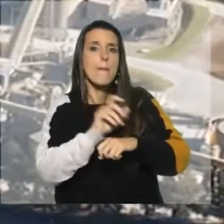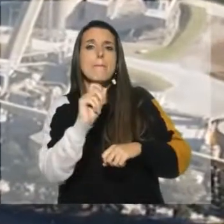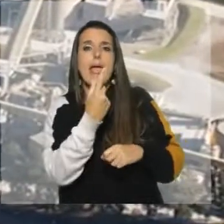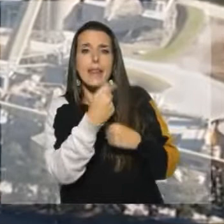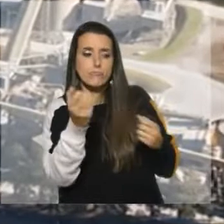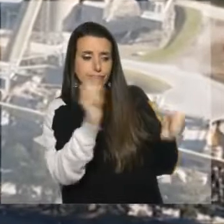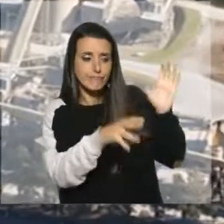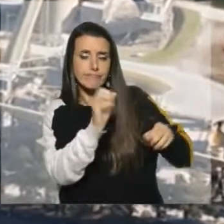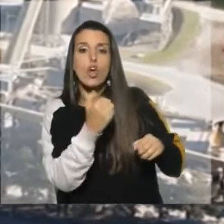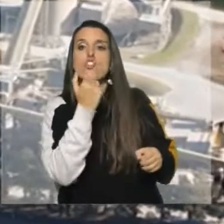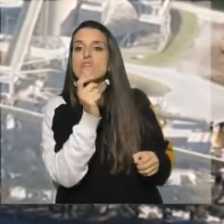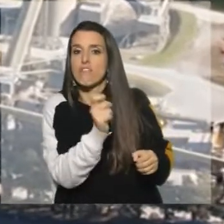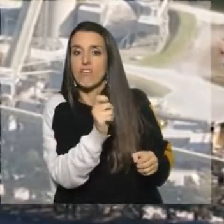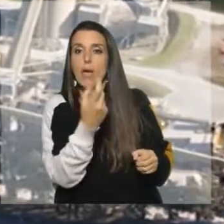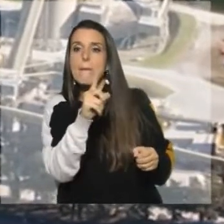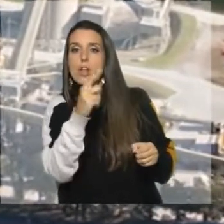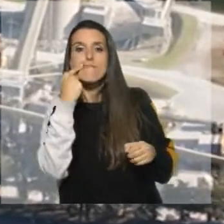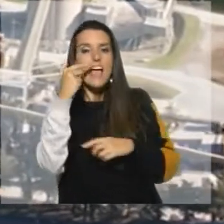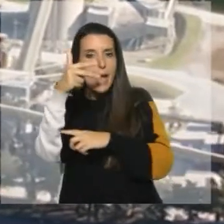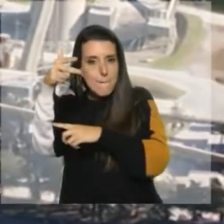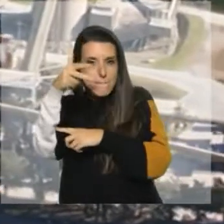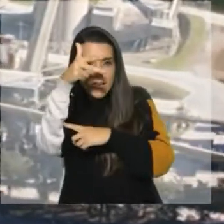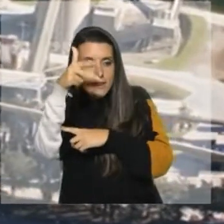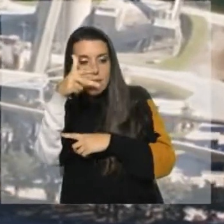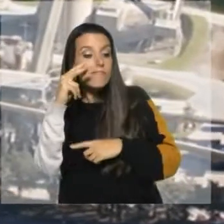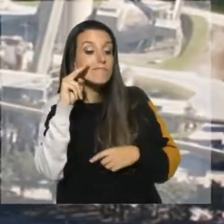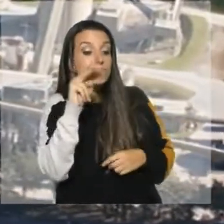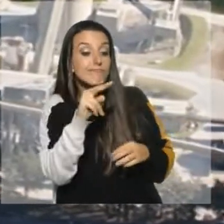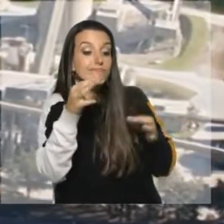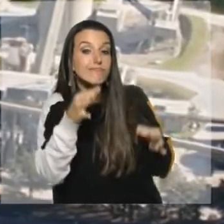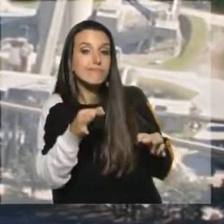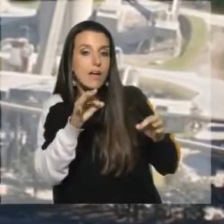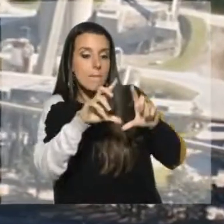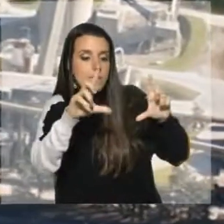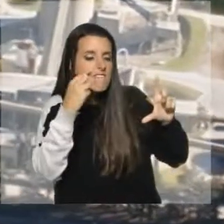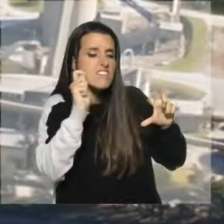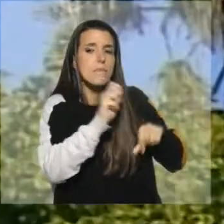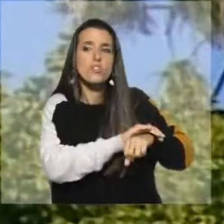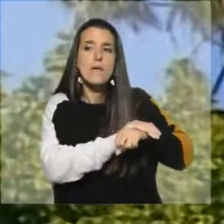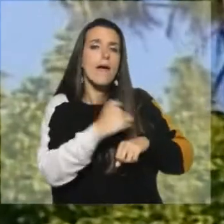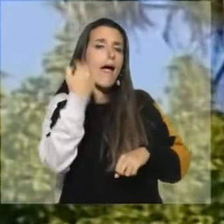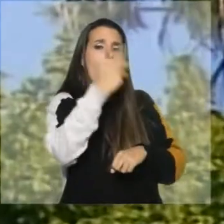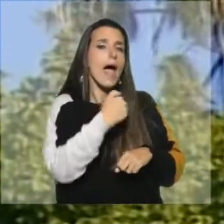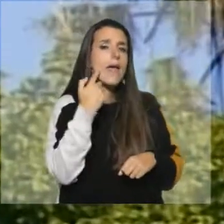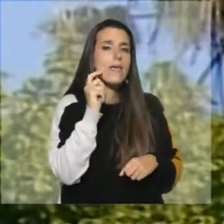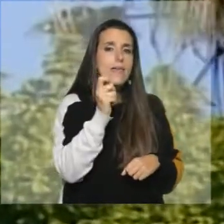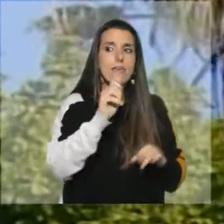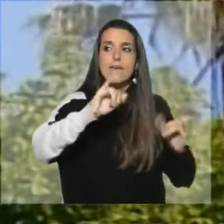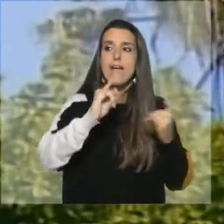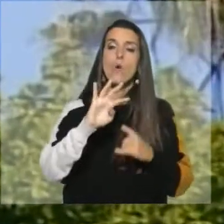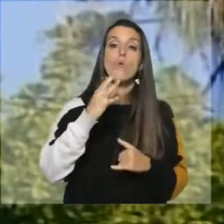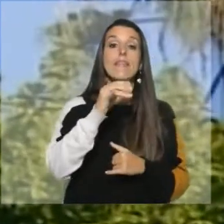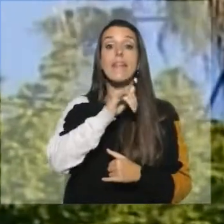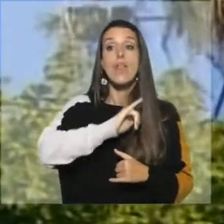se están analizando los registros cámaras de seguridad del predio a fin de determinar responsabilidades la denunciada es la cuarta de estas